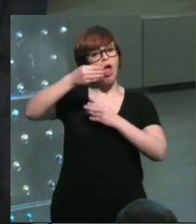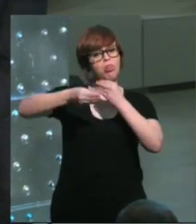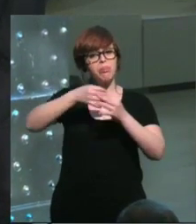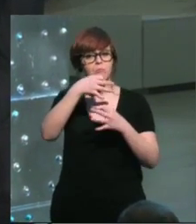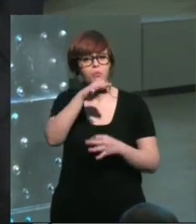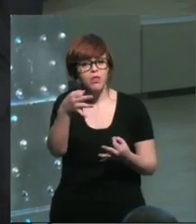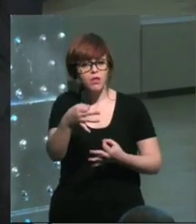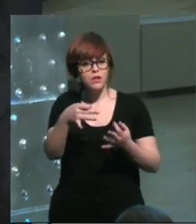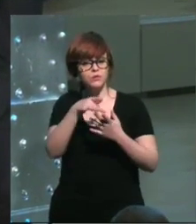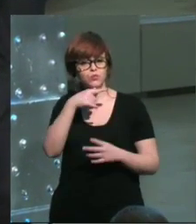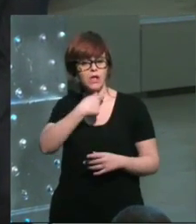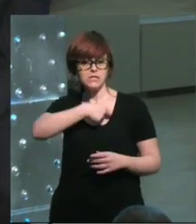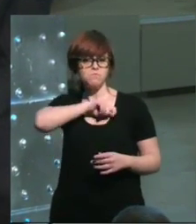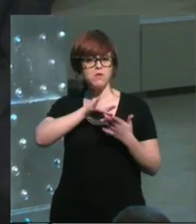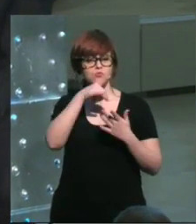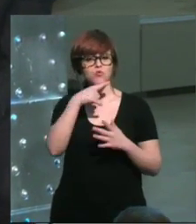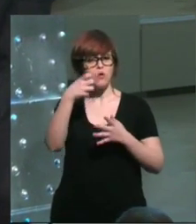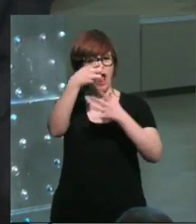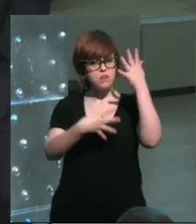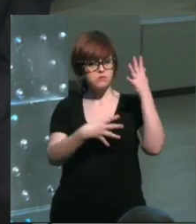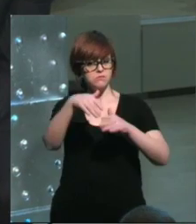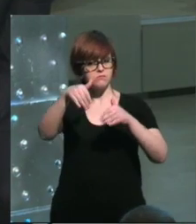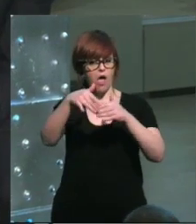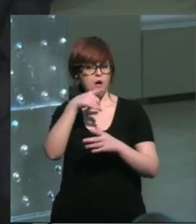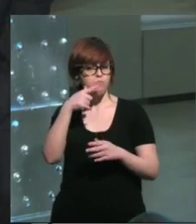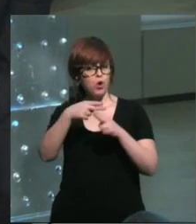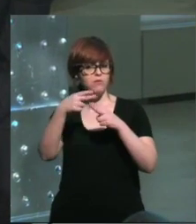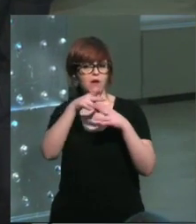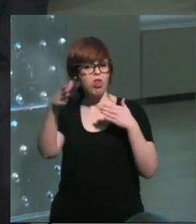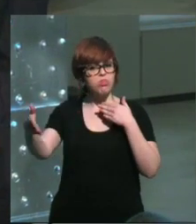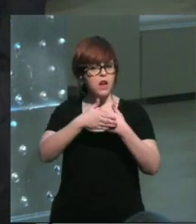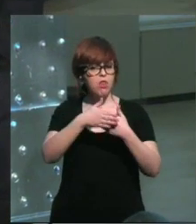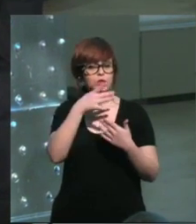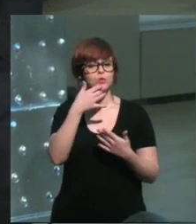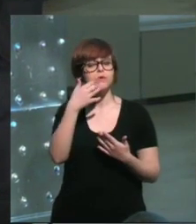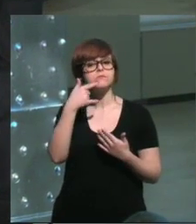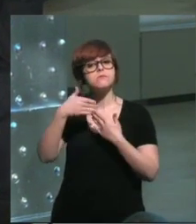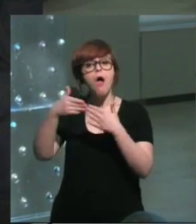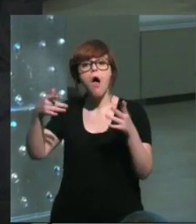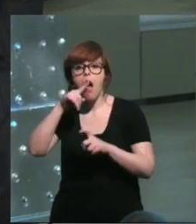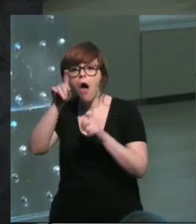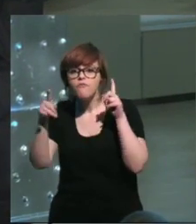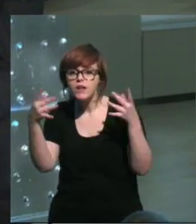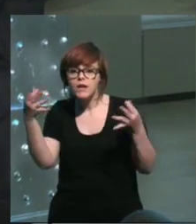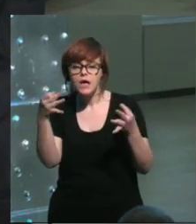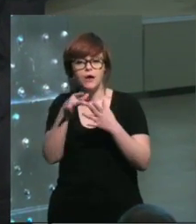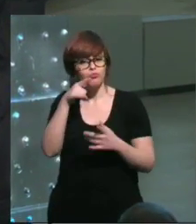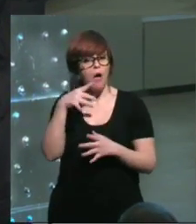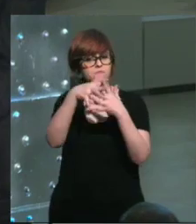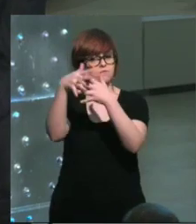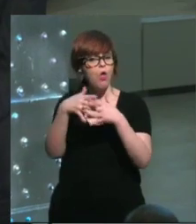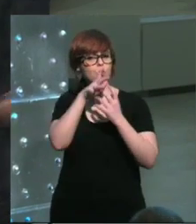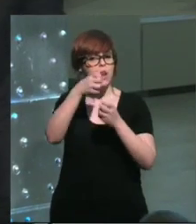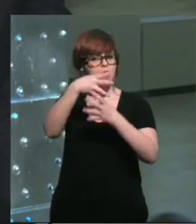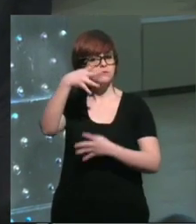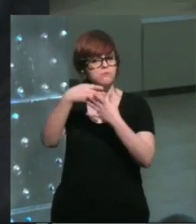en España hay listas cerradas. Si abres las listas, como tú bien dices, ¿qué pasa en Estados Unidos? Como la lista es abierta y la persona